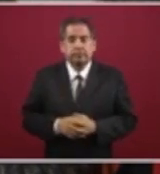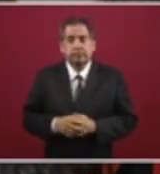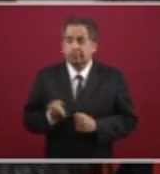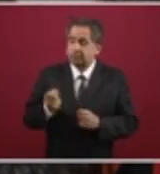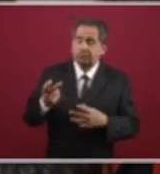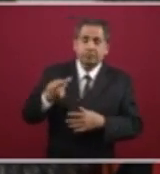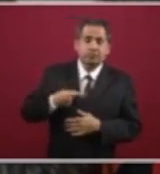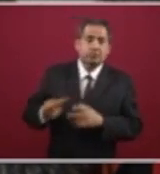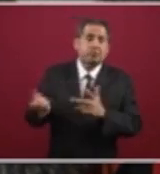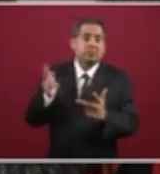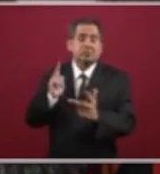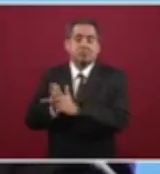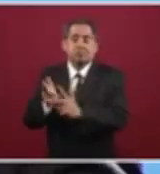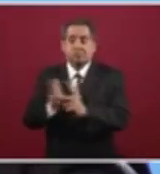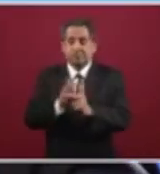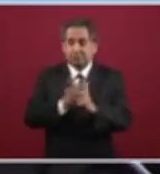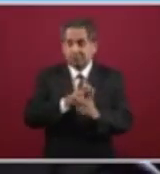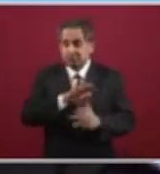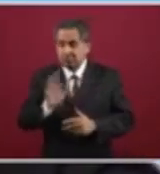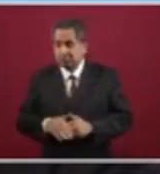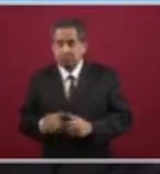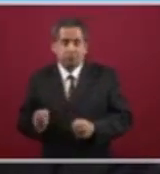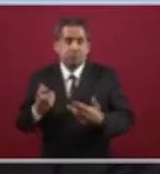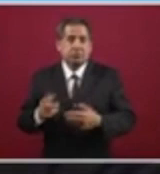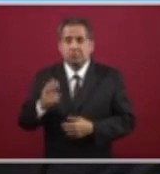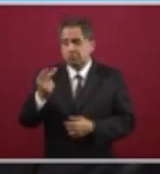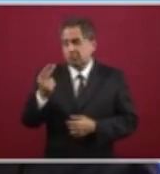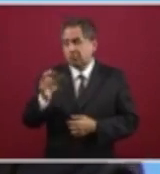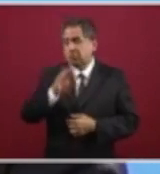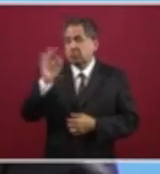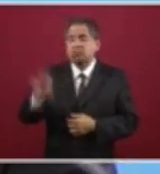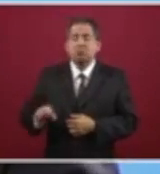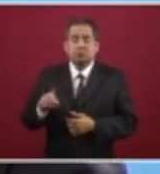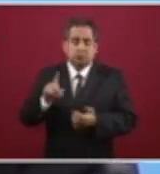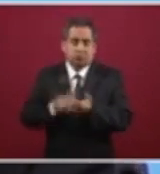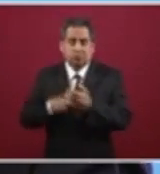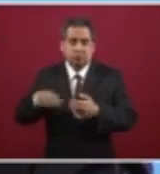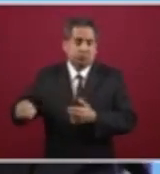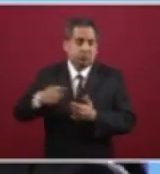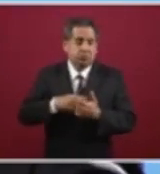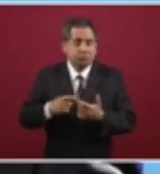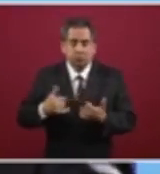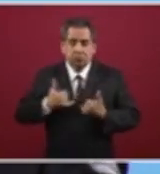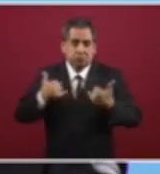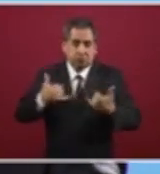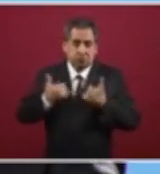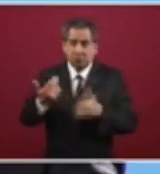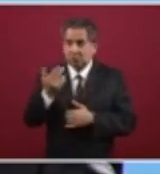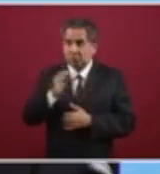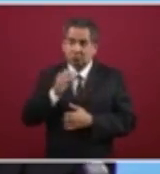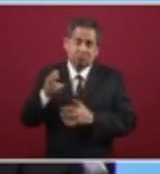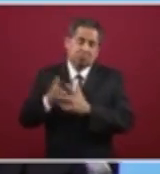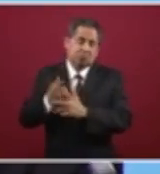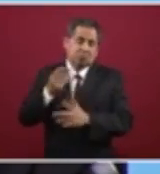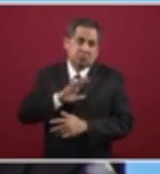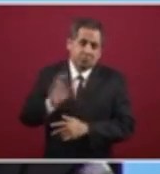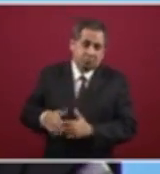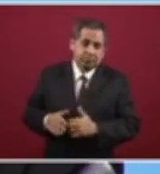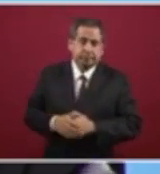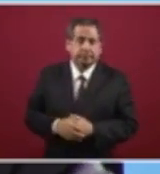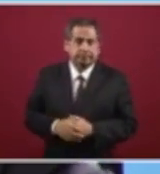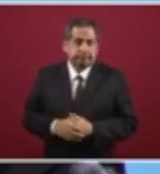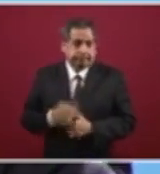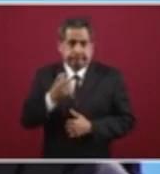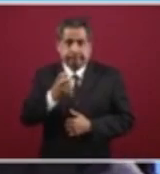por homicidio representan el 25% del total de fallecimiento entre las juventudes. Efectivamente, la herencia que